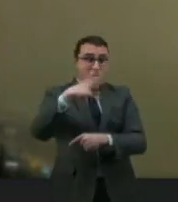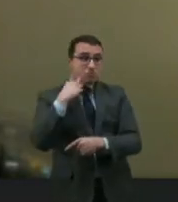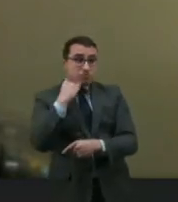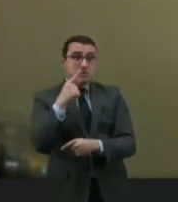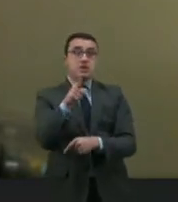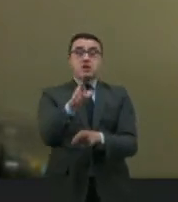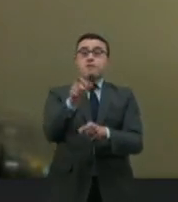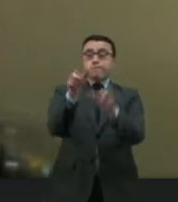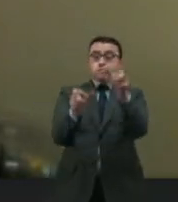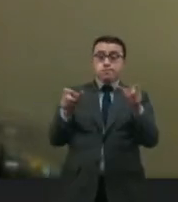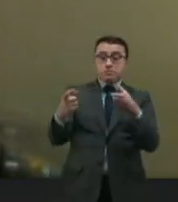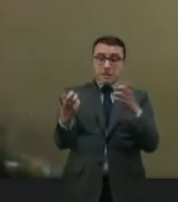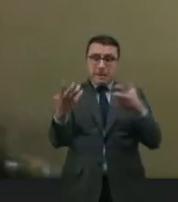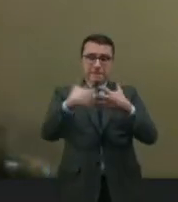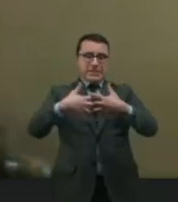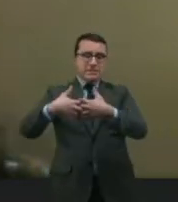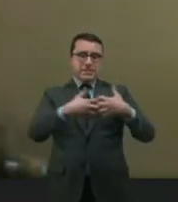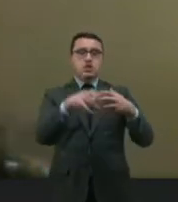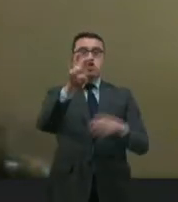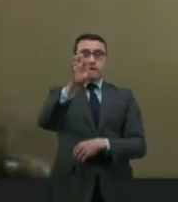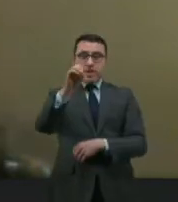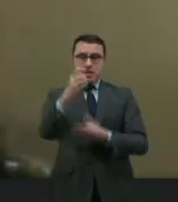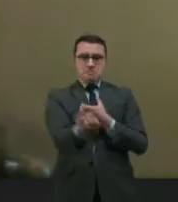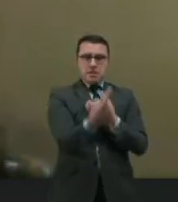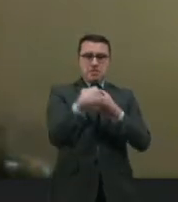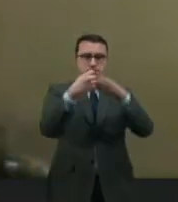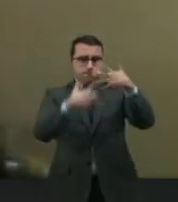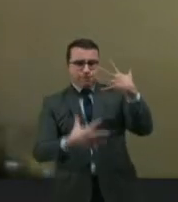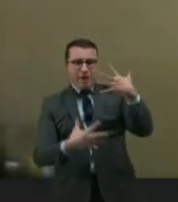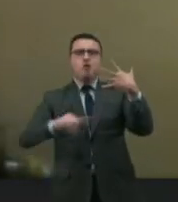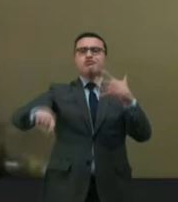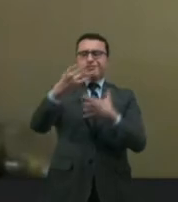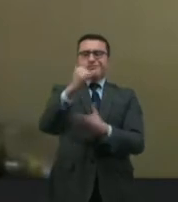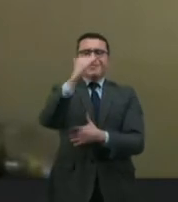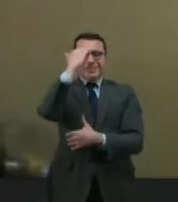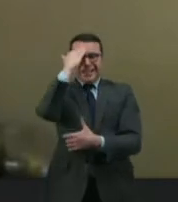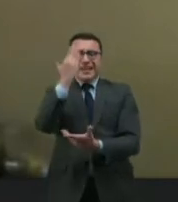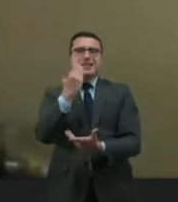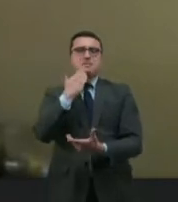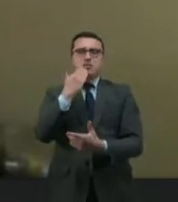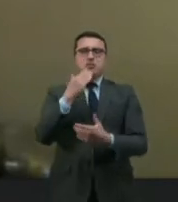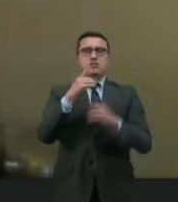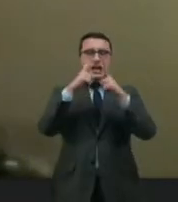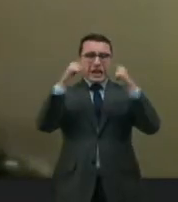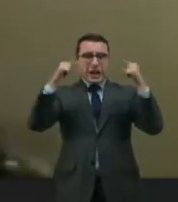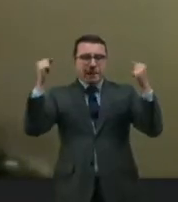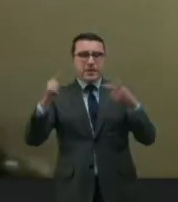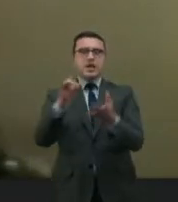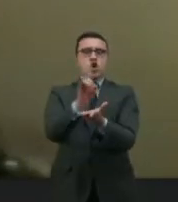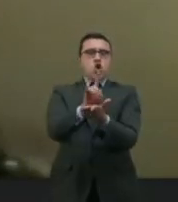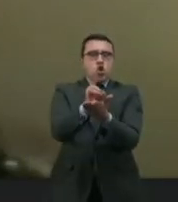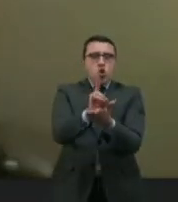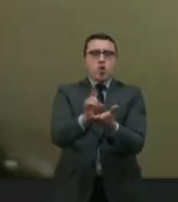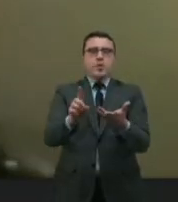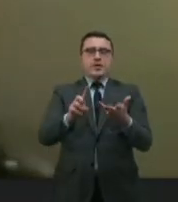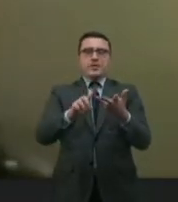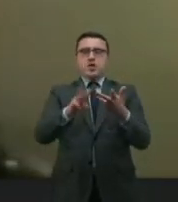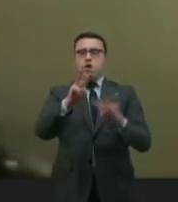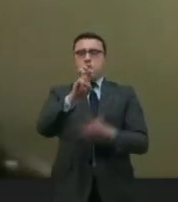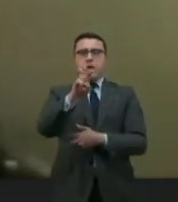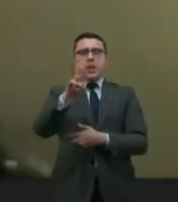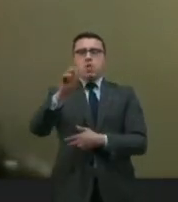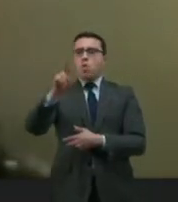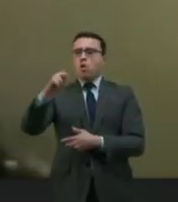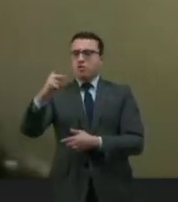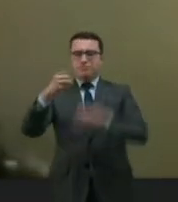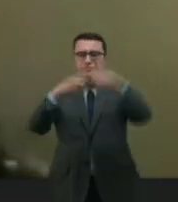90 empresas con nombres que ustedes seguramente han escuchado, como puede ser Rappi, Uber, WeWork y muchas más.